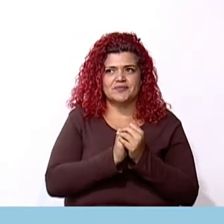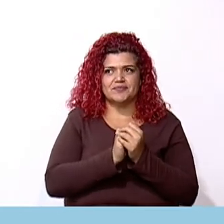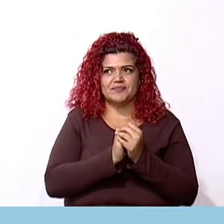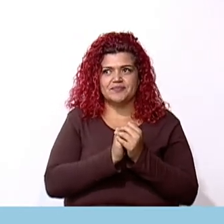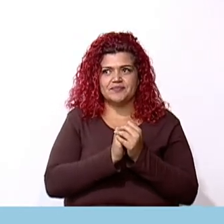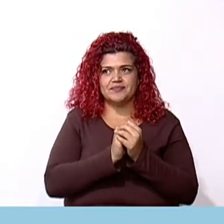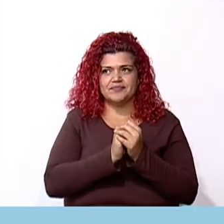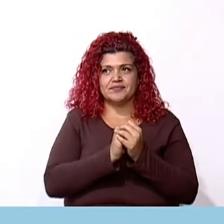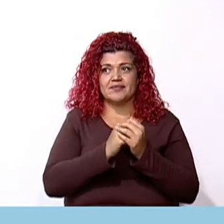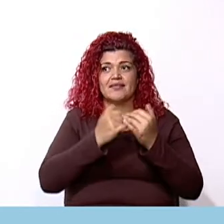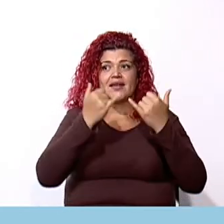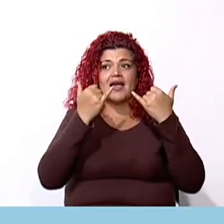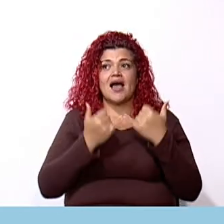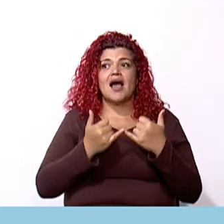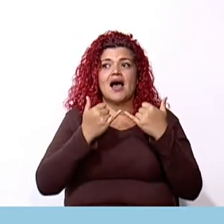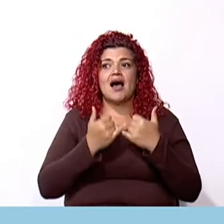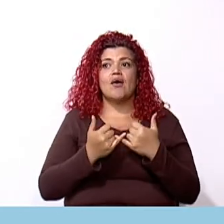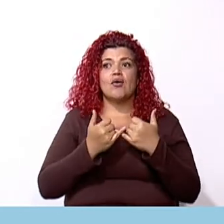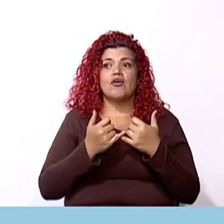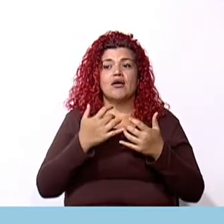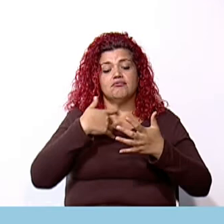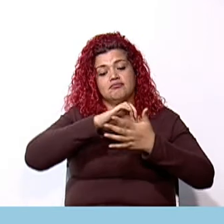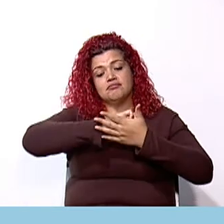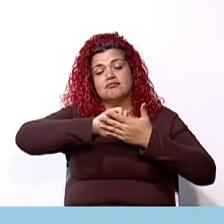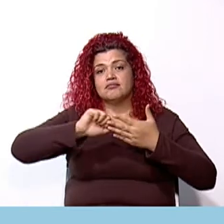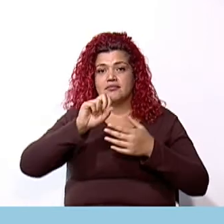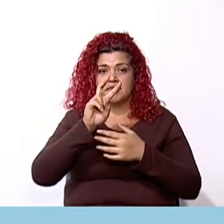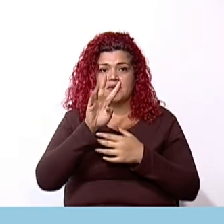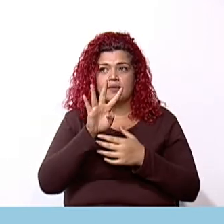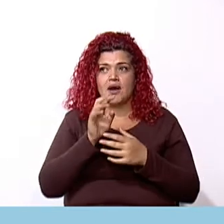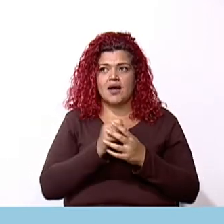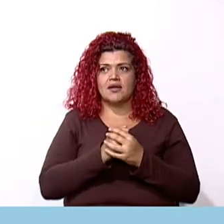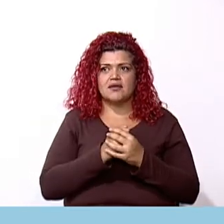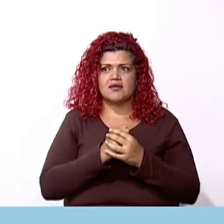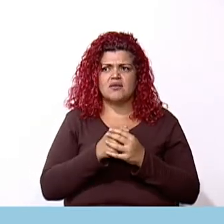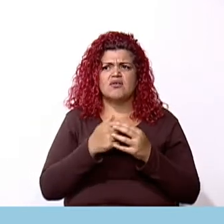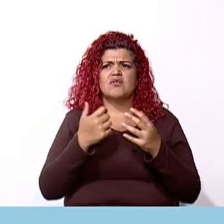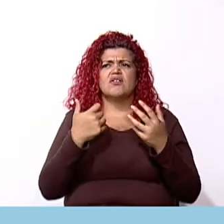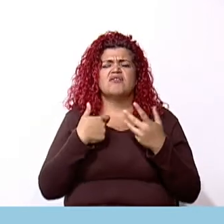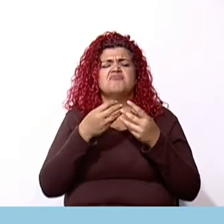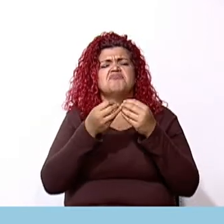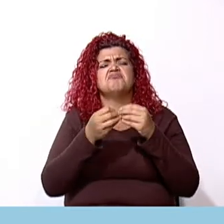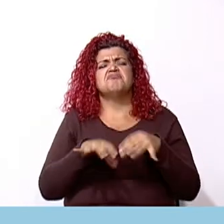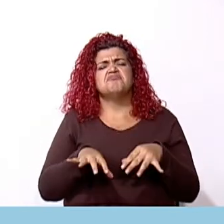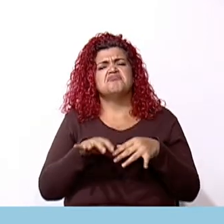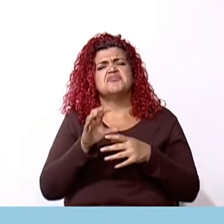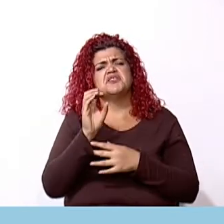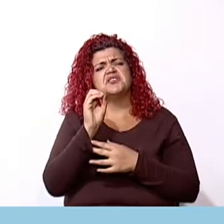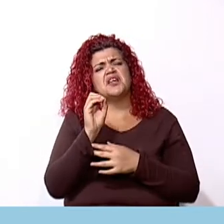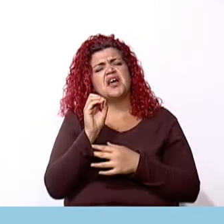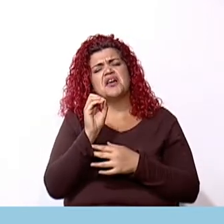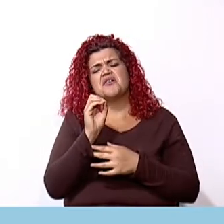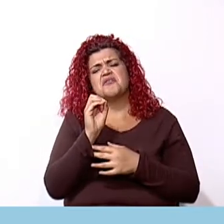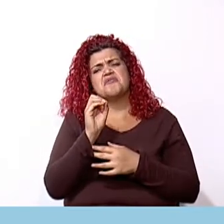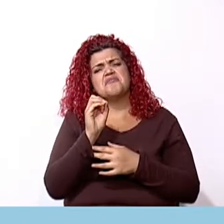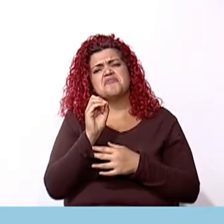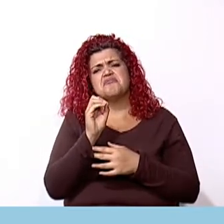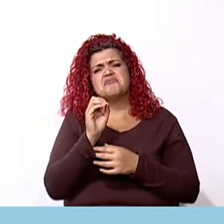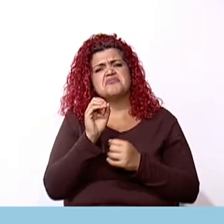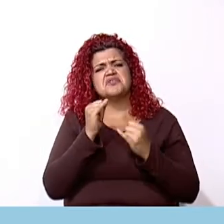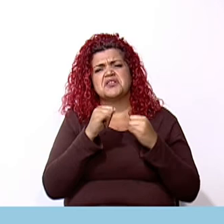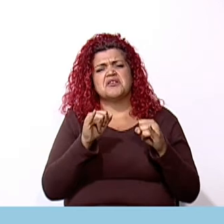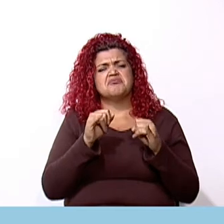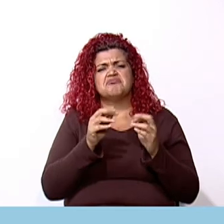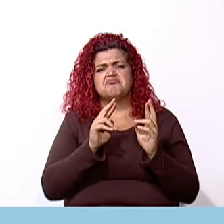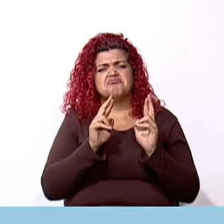24. Ahora le resto 24 y nos sobran 0 decenas sin